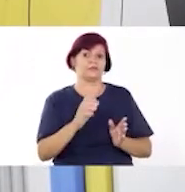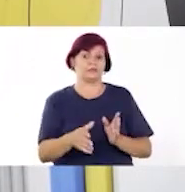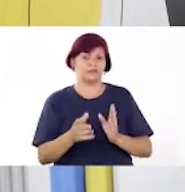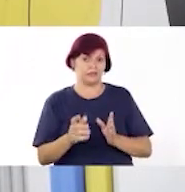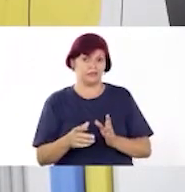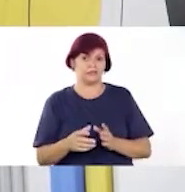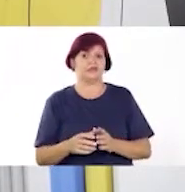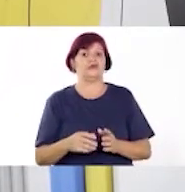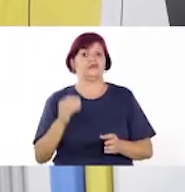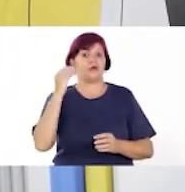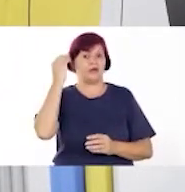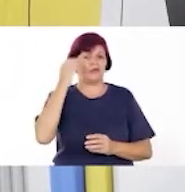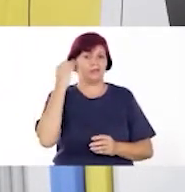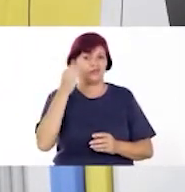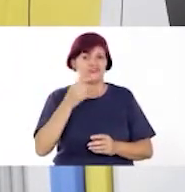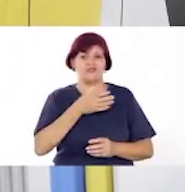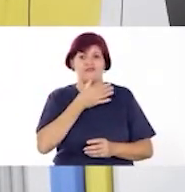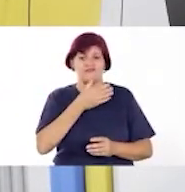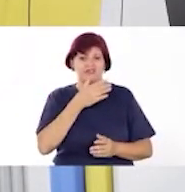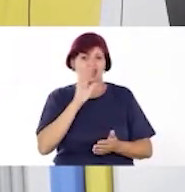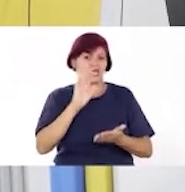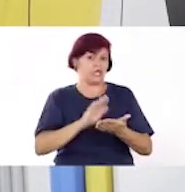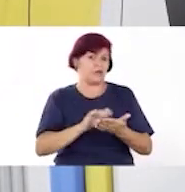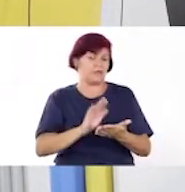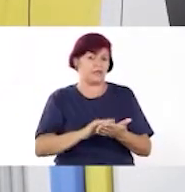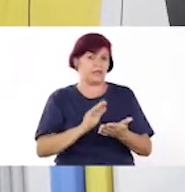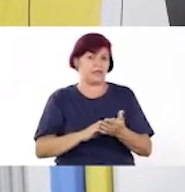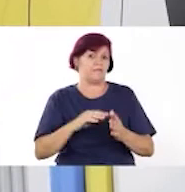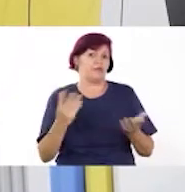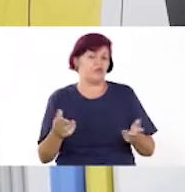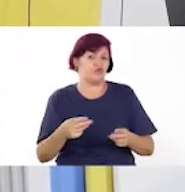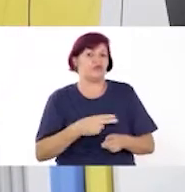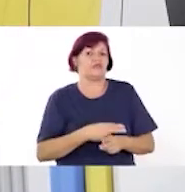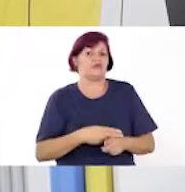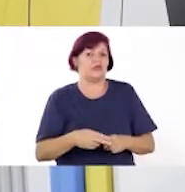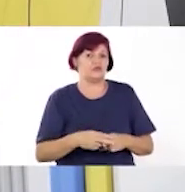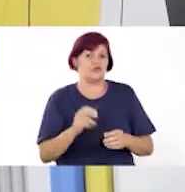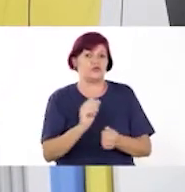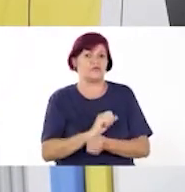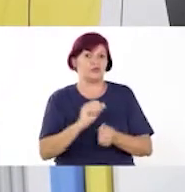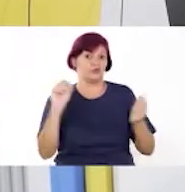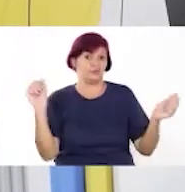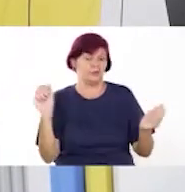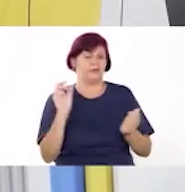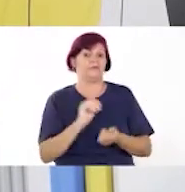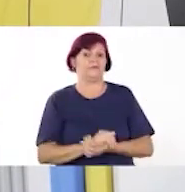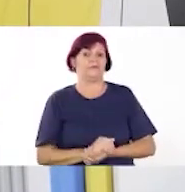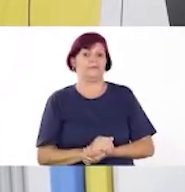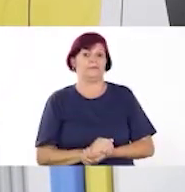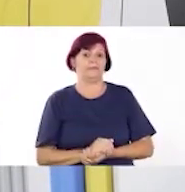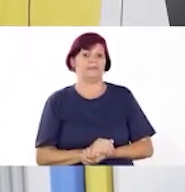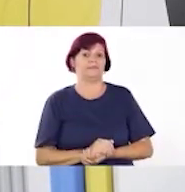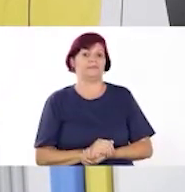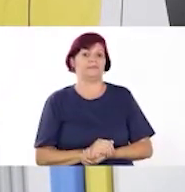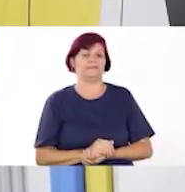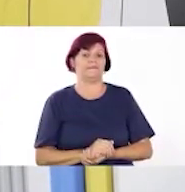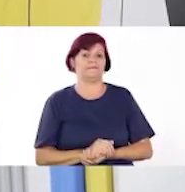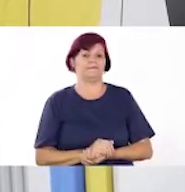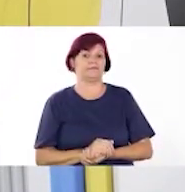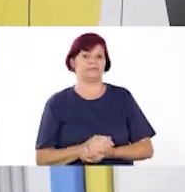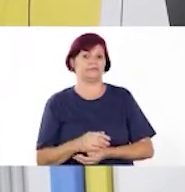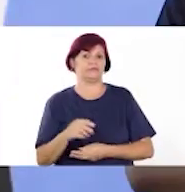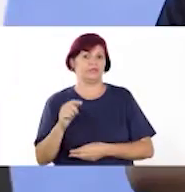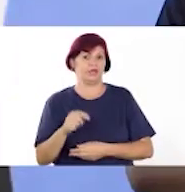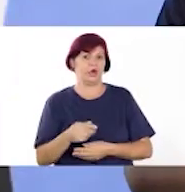todo como parte de esa estrategia trazada por Fidel y que ya venía plasmada desde la historia me absorberá.